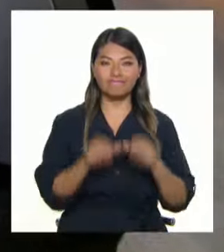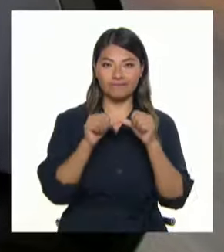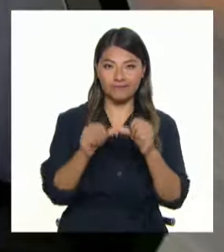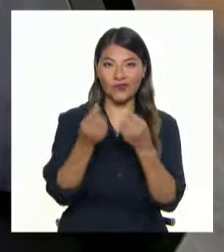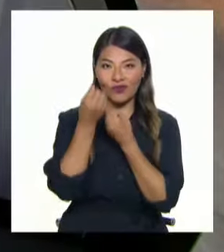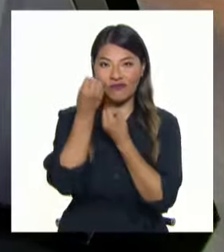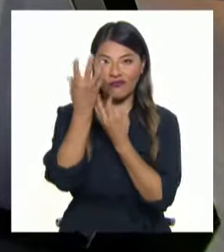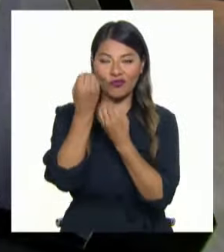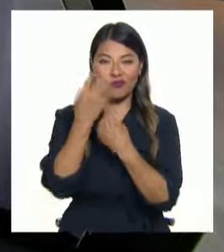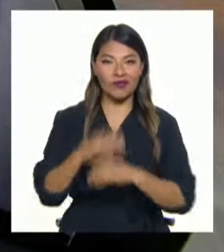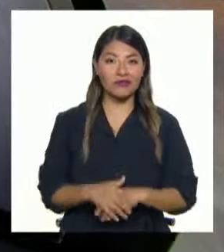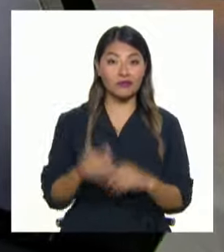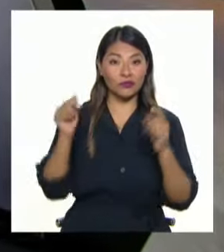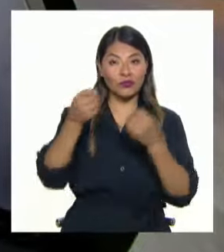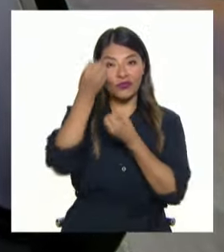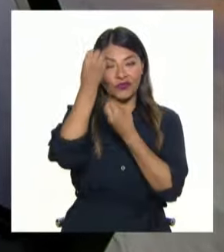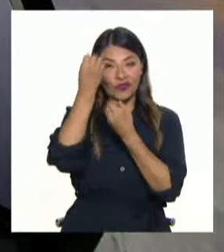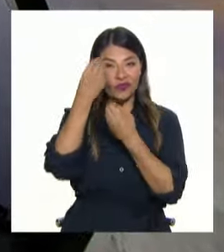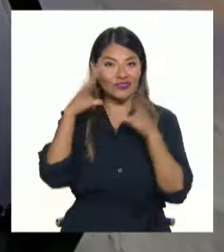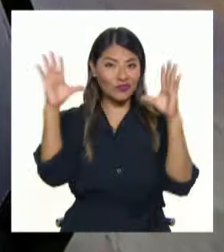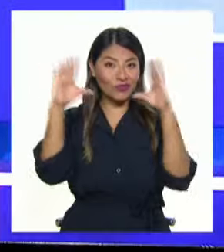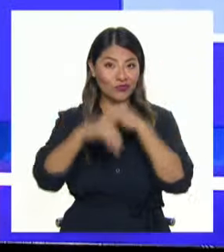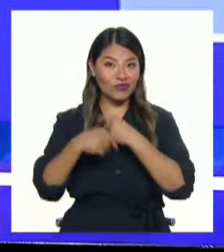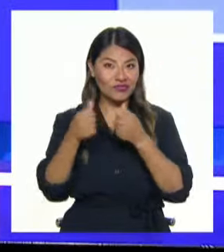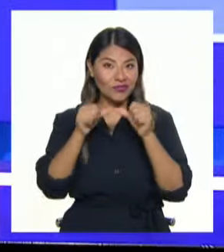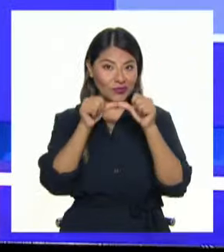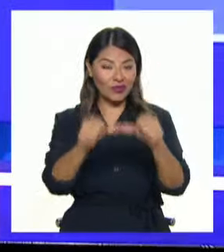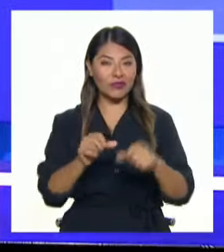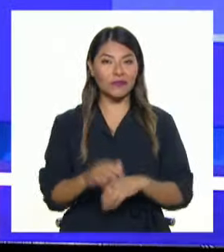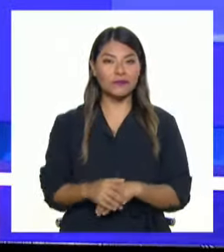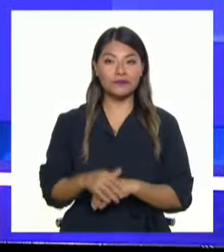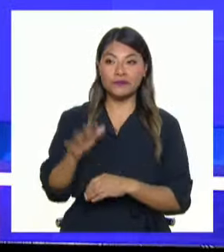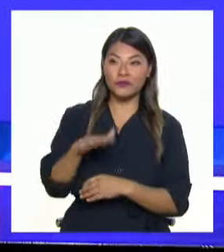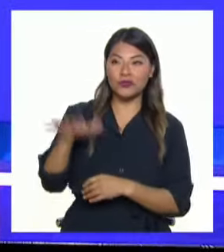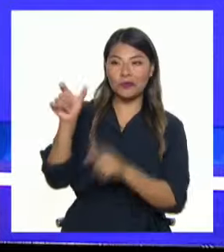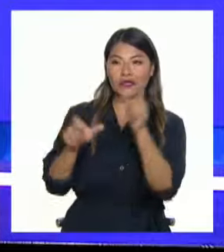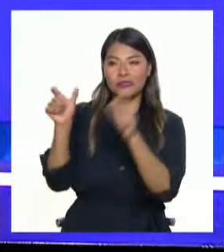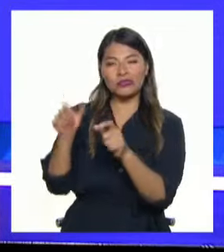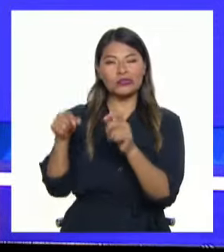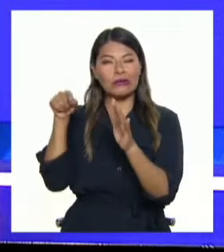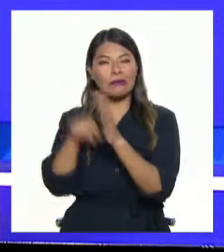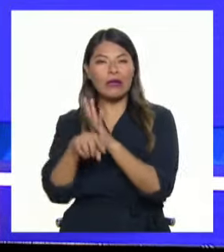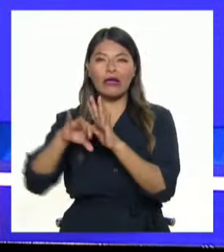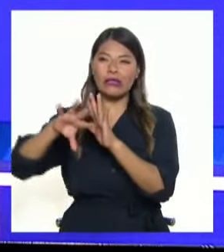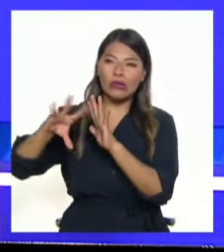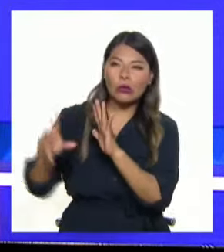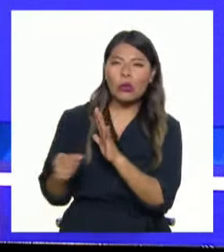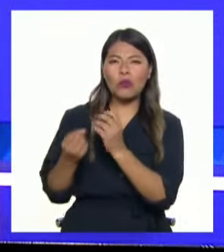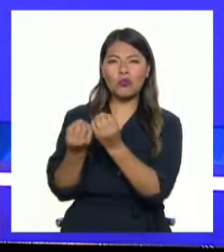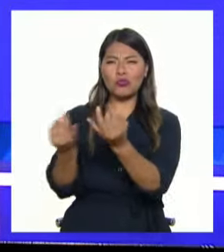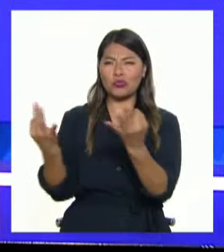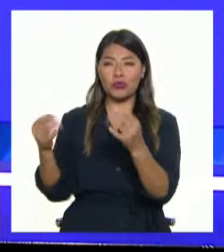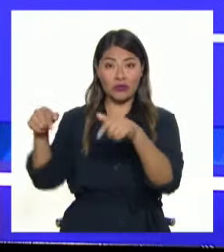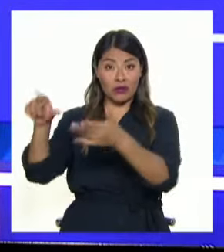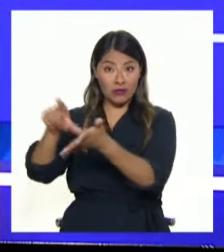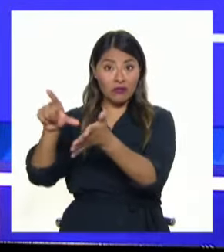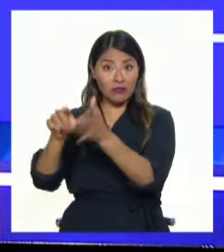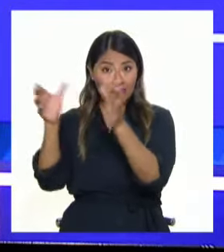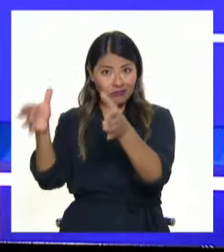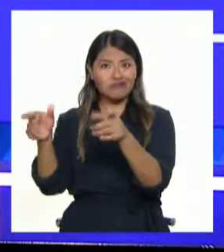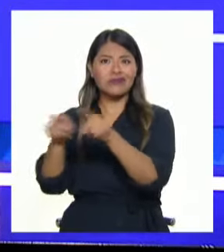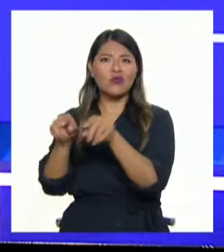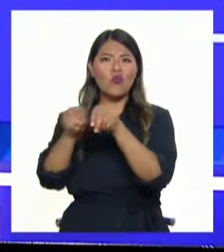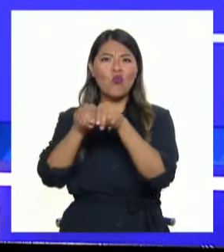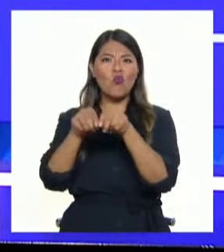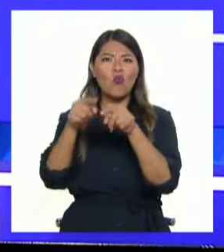Con más información, esto es Noticias Noche. Bueno, ya la inseguridad ciudadana se está desbordando, no solamente en Lima, sino en